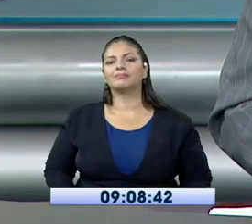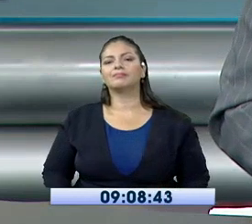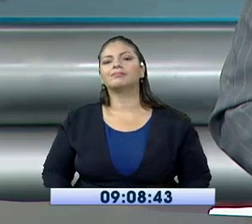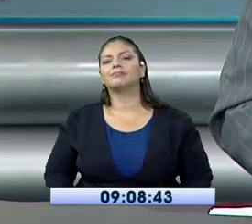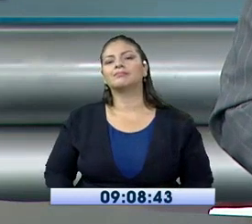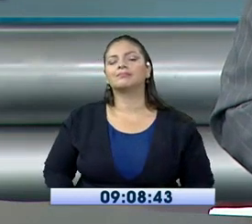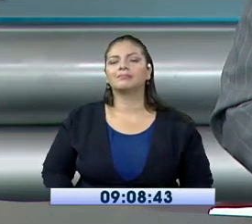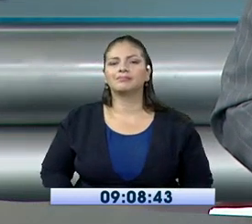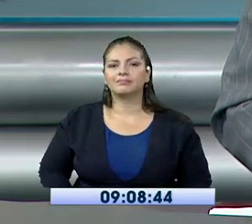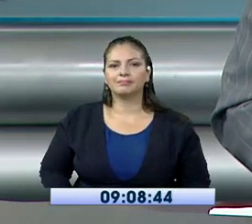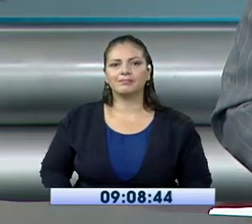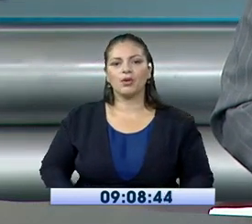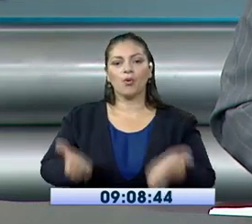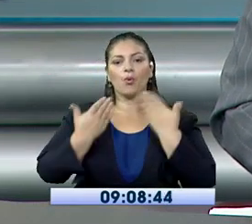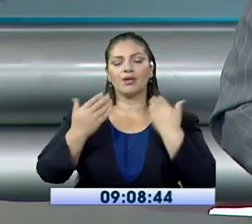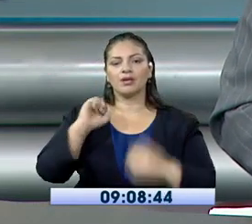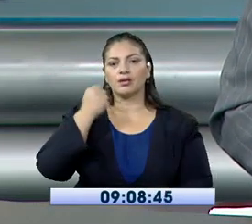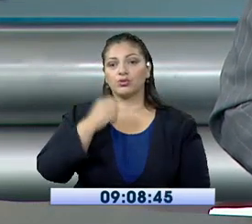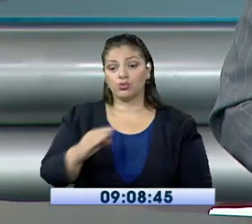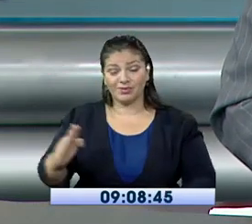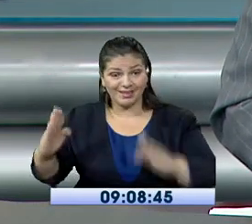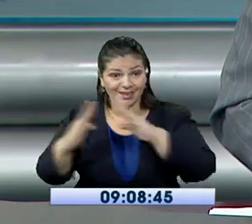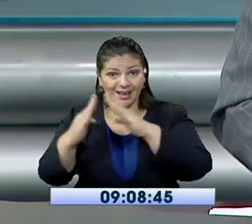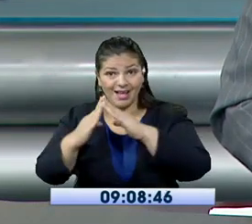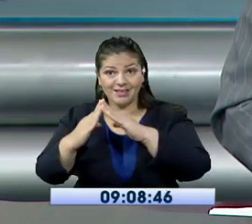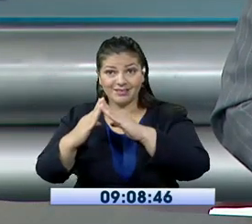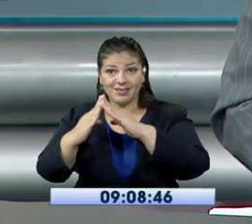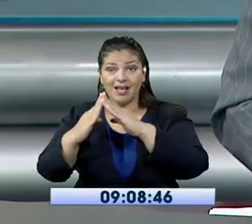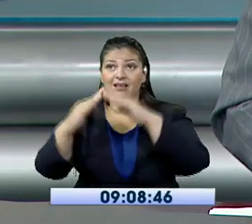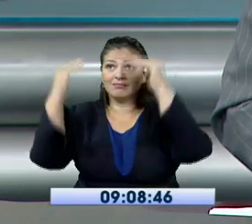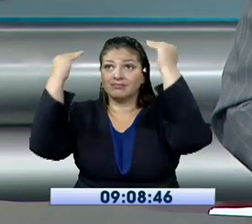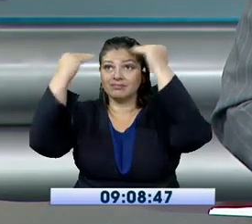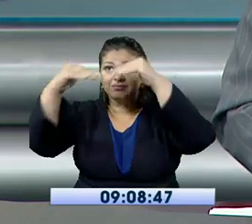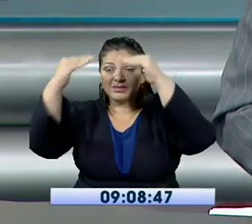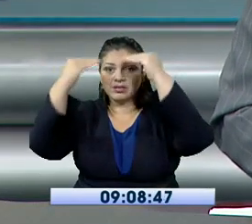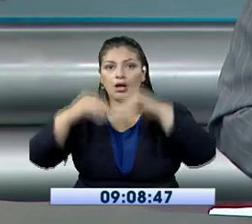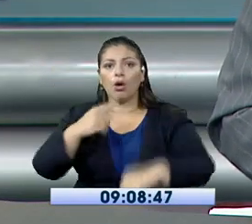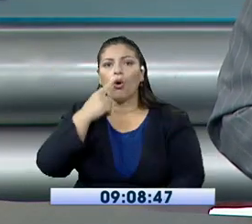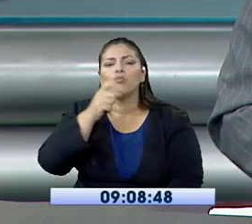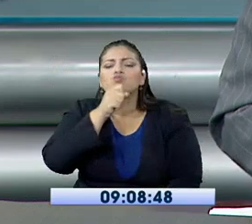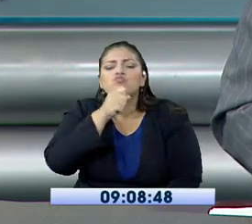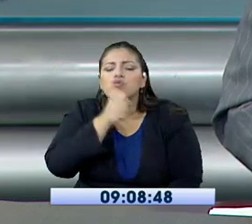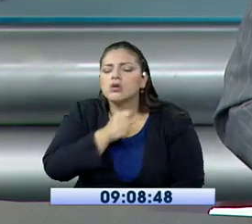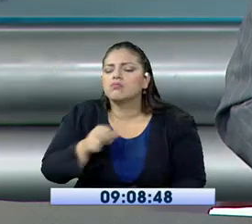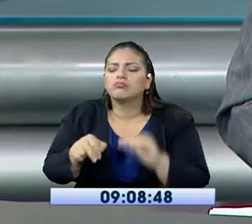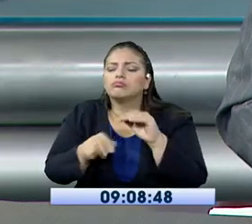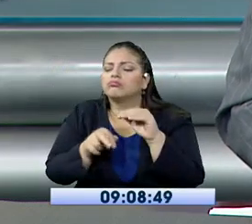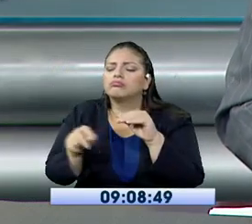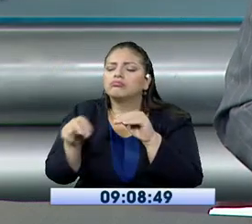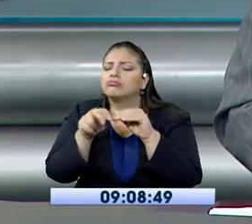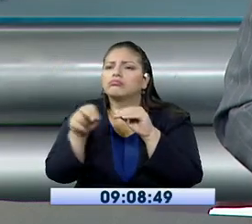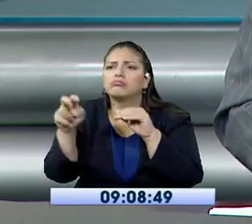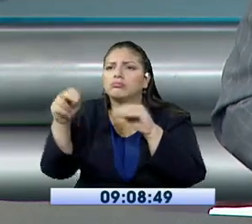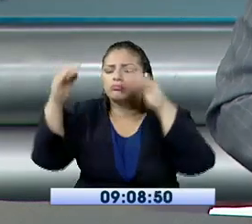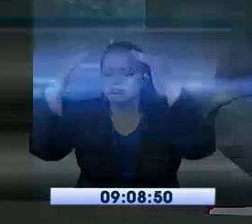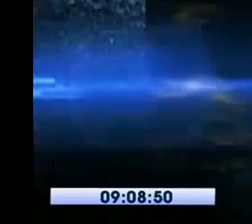vivienda ubicada al suroeste de Guayaquil. El trágico suceso causó conmoción entre los habitantes de ese sector.